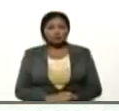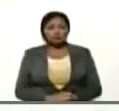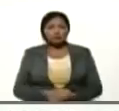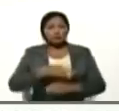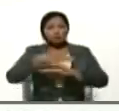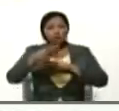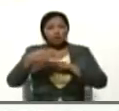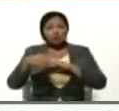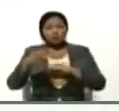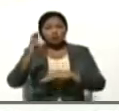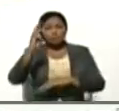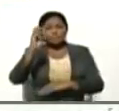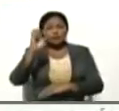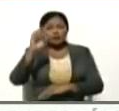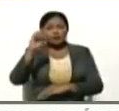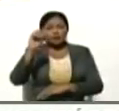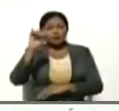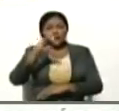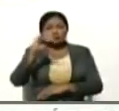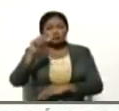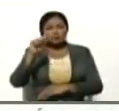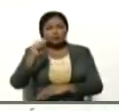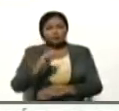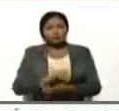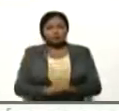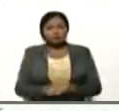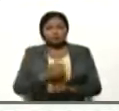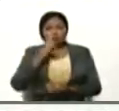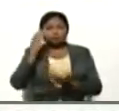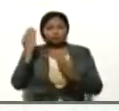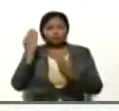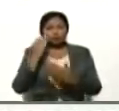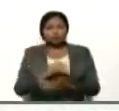Municipio Pedraza, Alcides Molina.